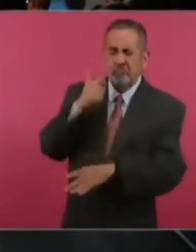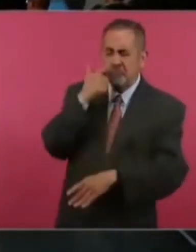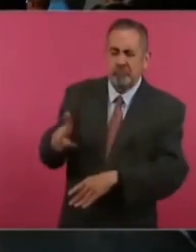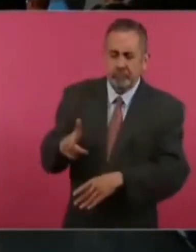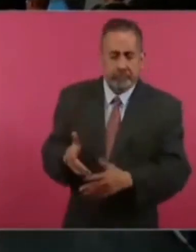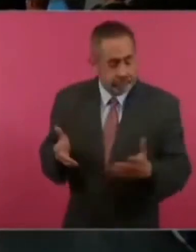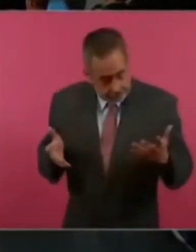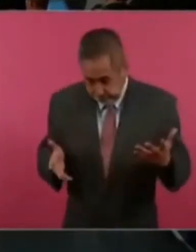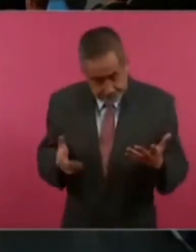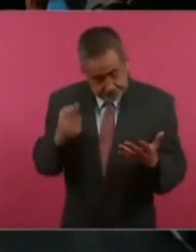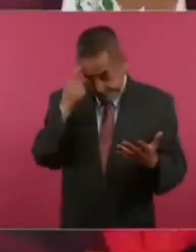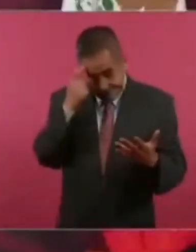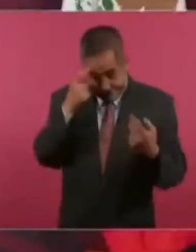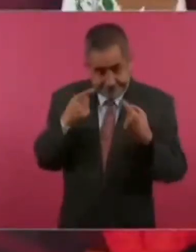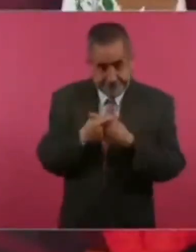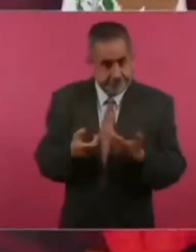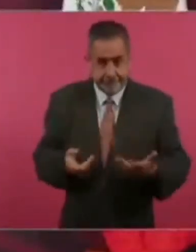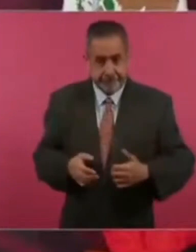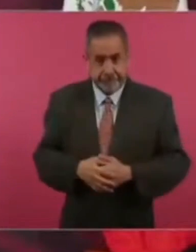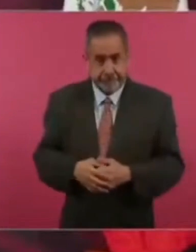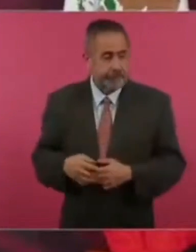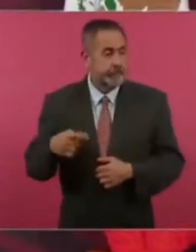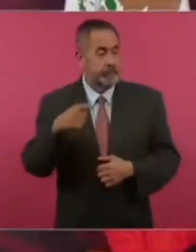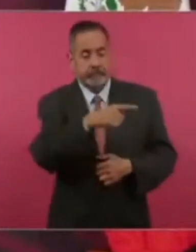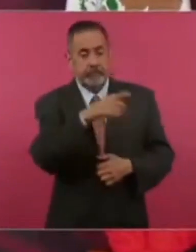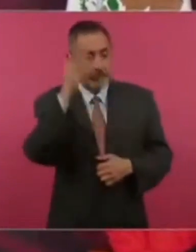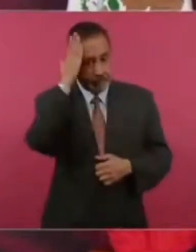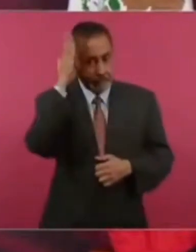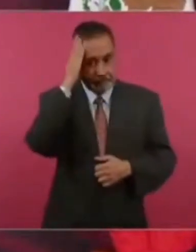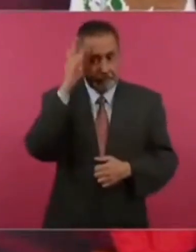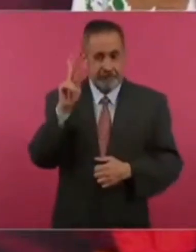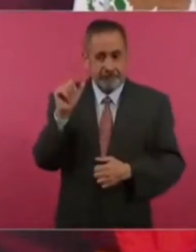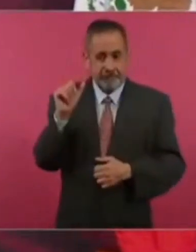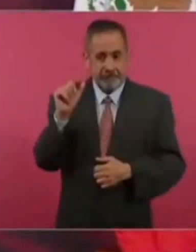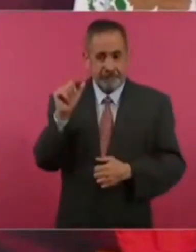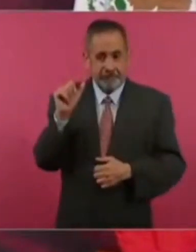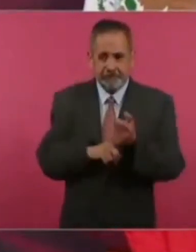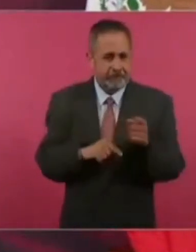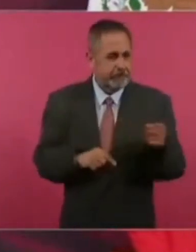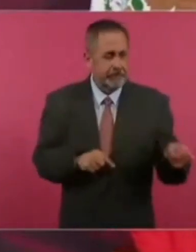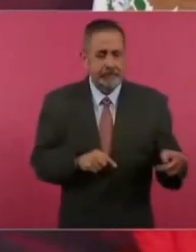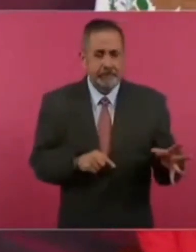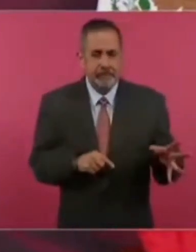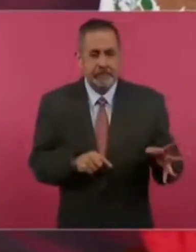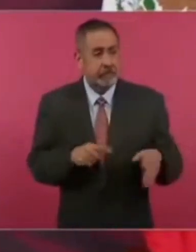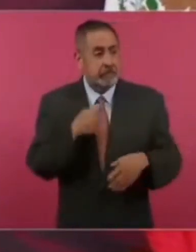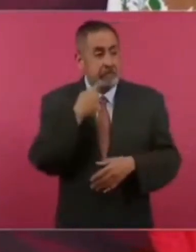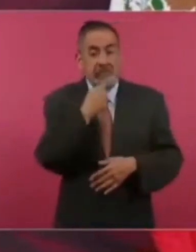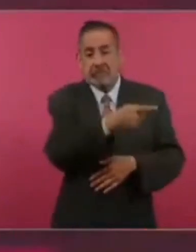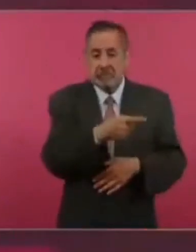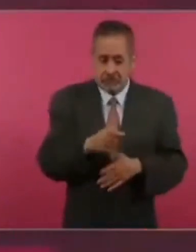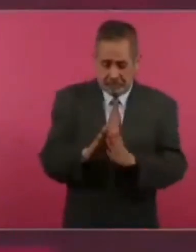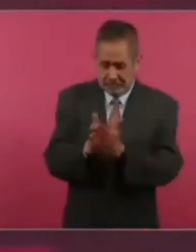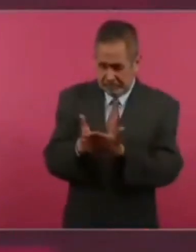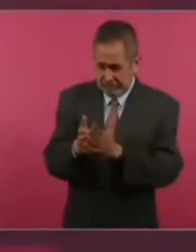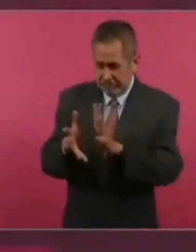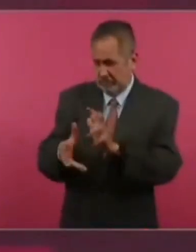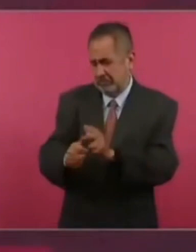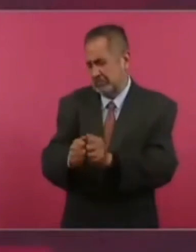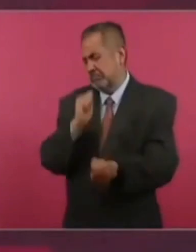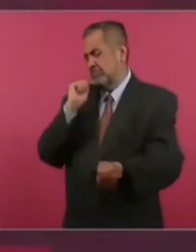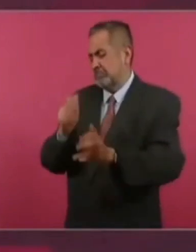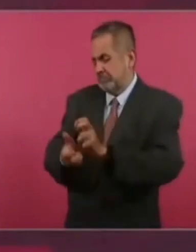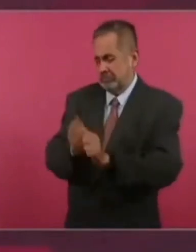El dirigente del PAN llegó a decir que se arrancaran las hojas. ¿Cuáles hojas van a